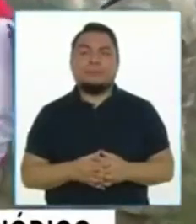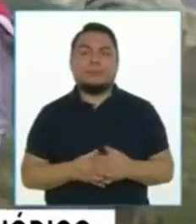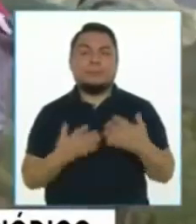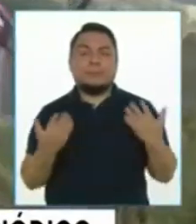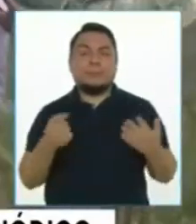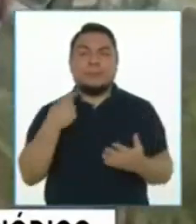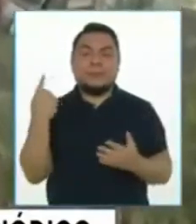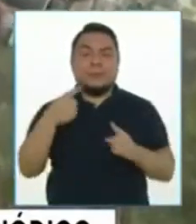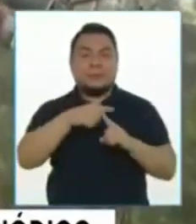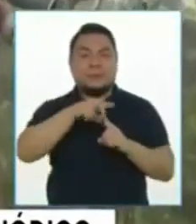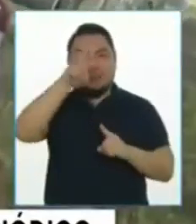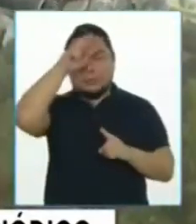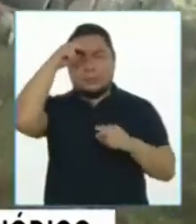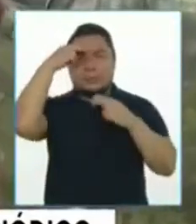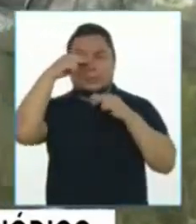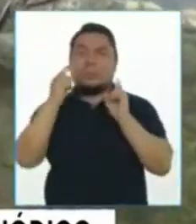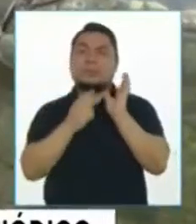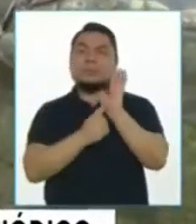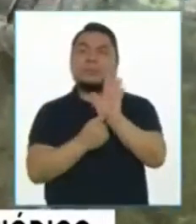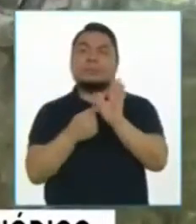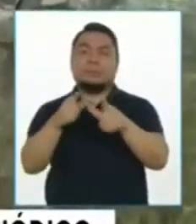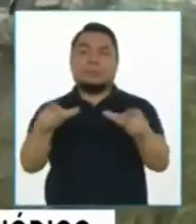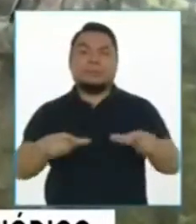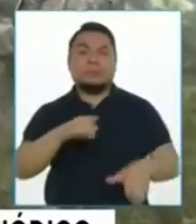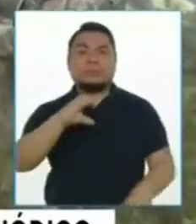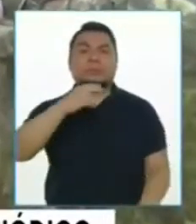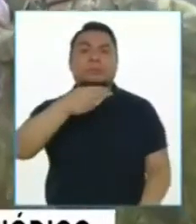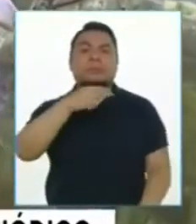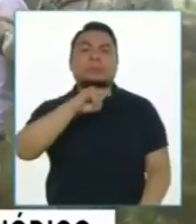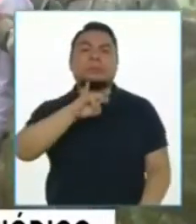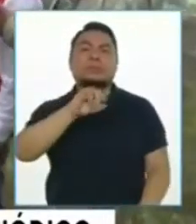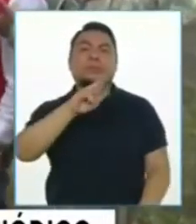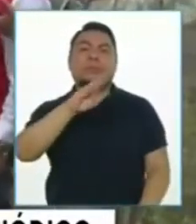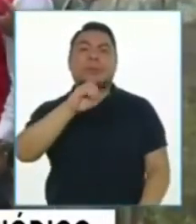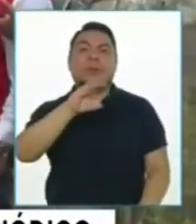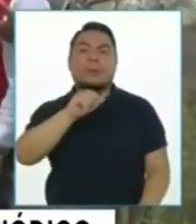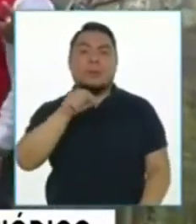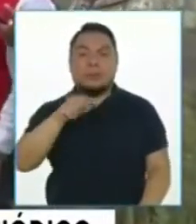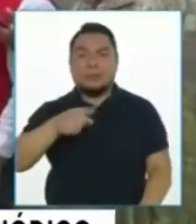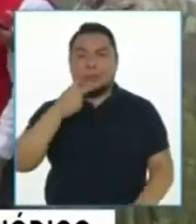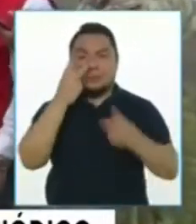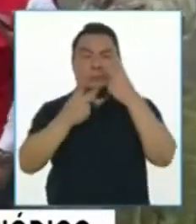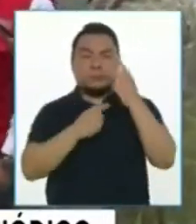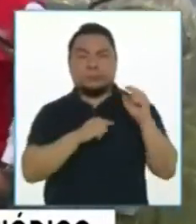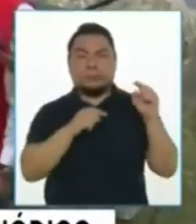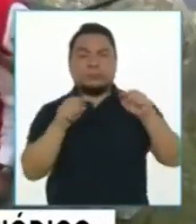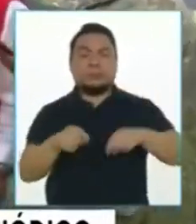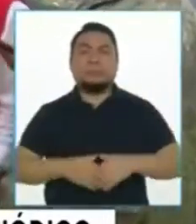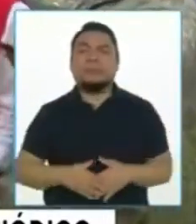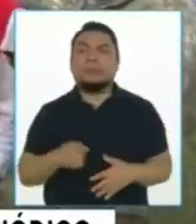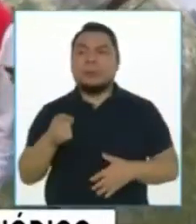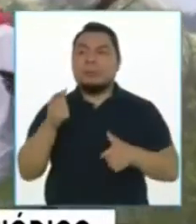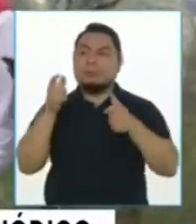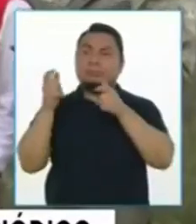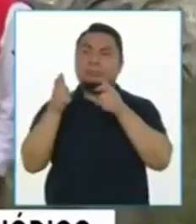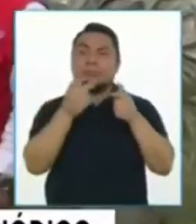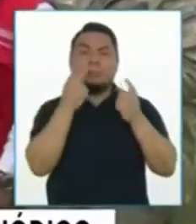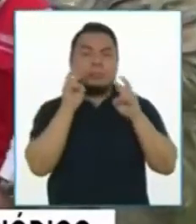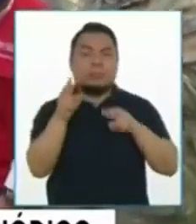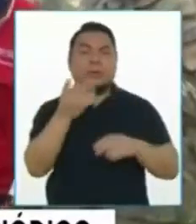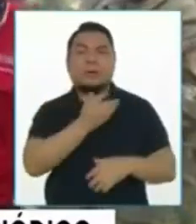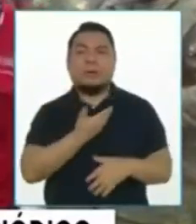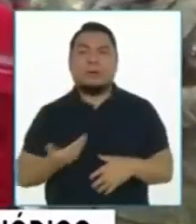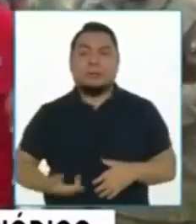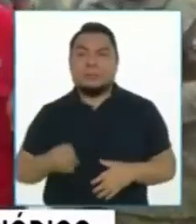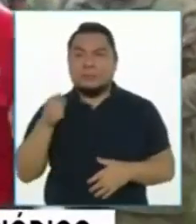TV Perú transmitiendo en vivo desde el distrito de Churubamba, con lo que es la visita e inspección que realiza el